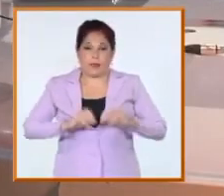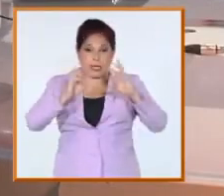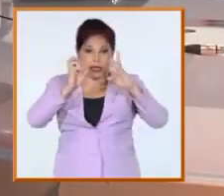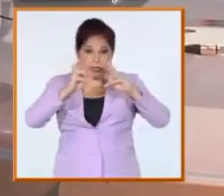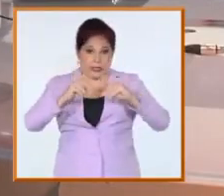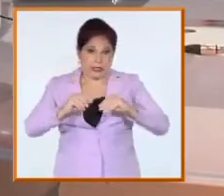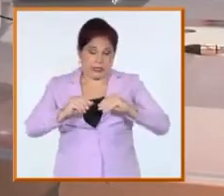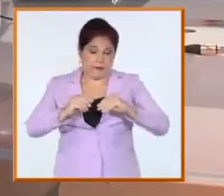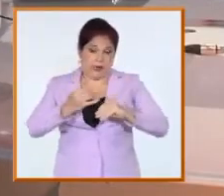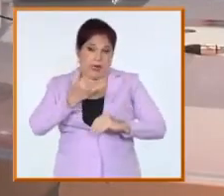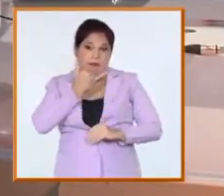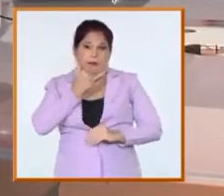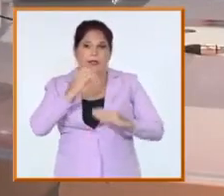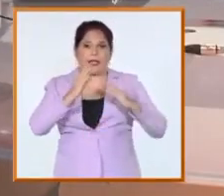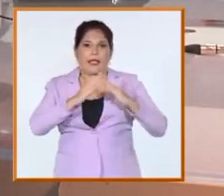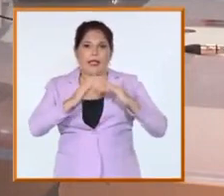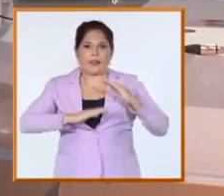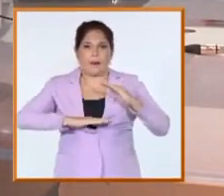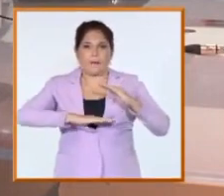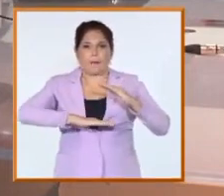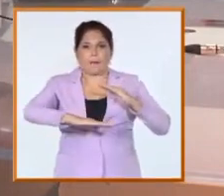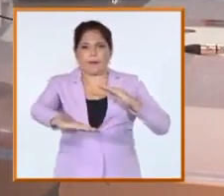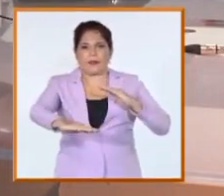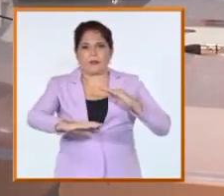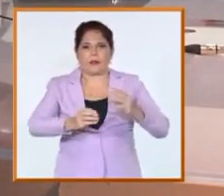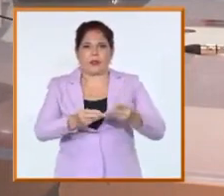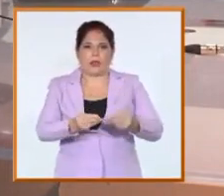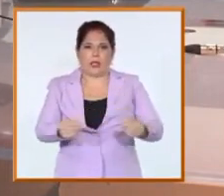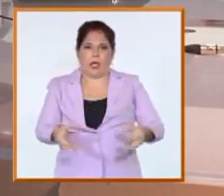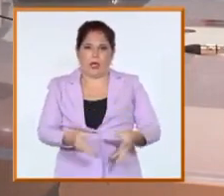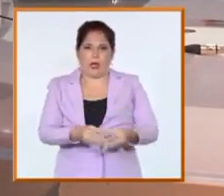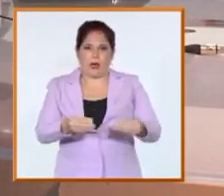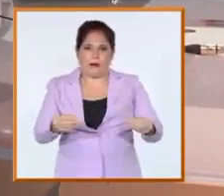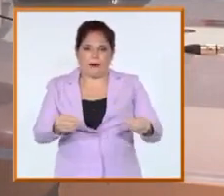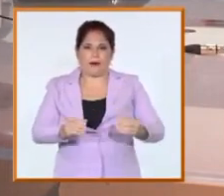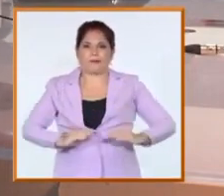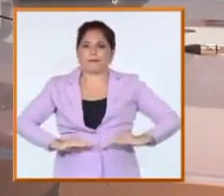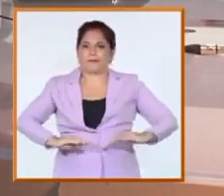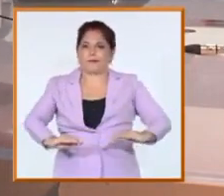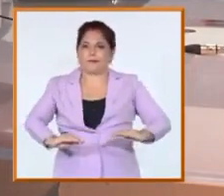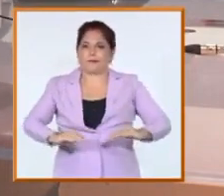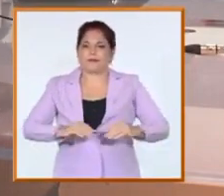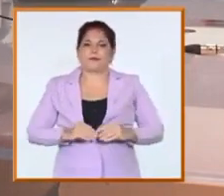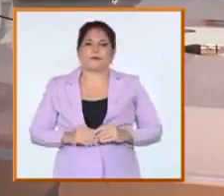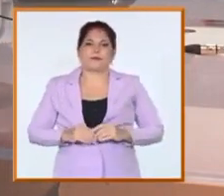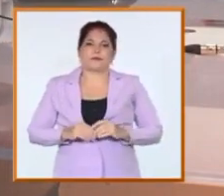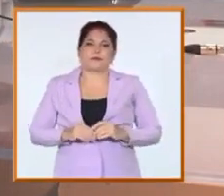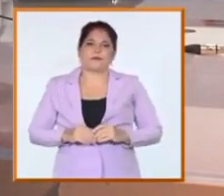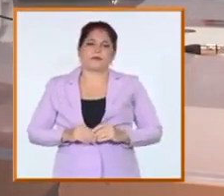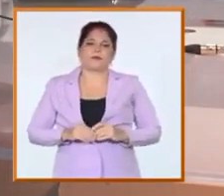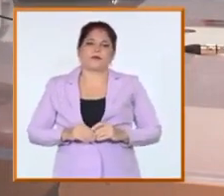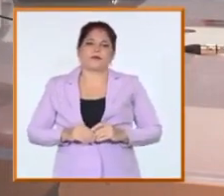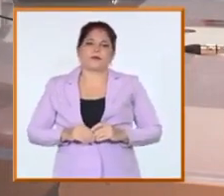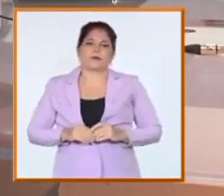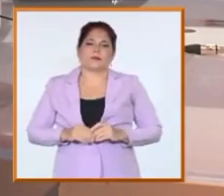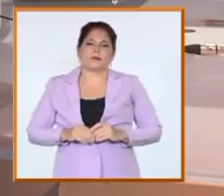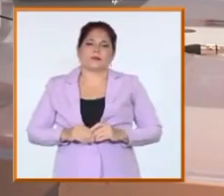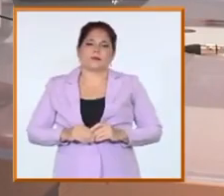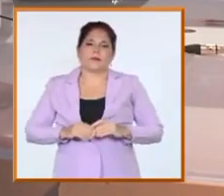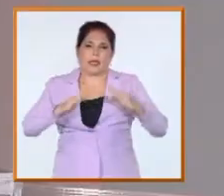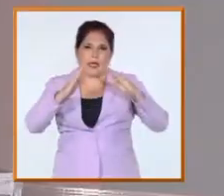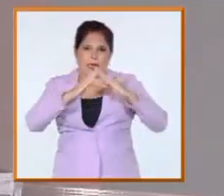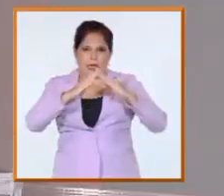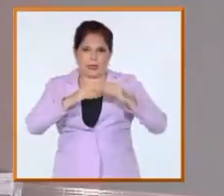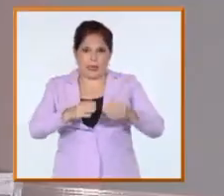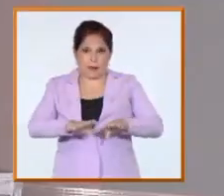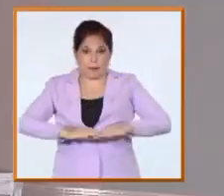de casas con piso de tierra en ese sentido En qué situación estamos y qué que se está haciendo